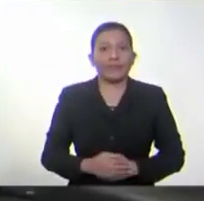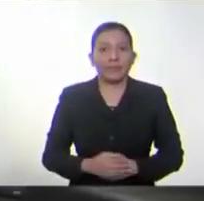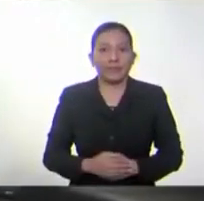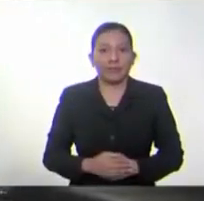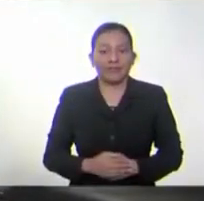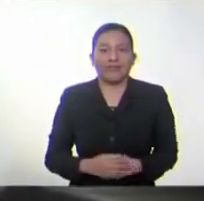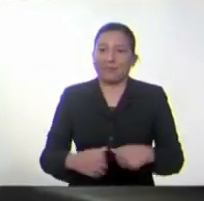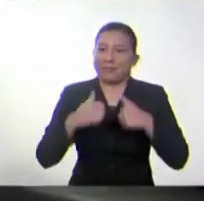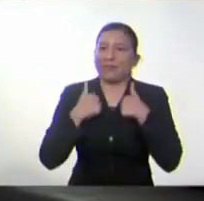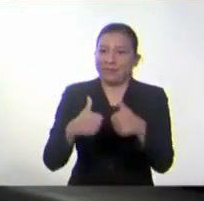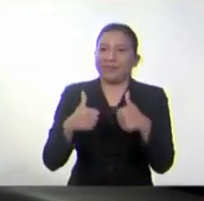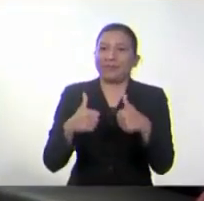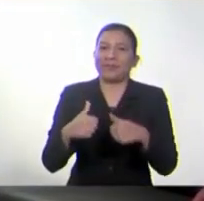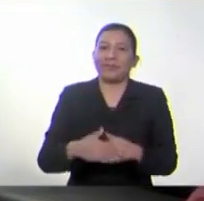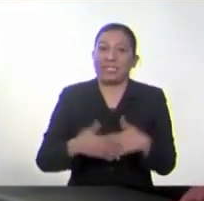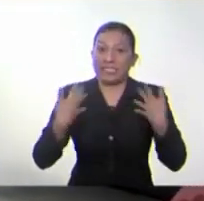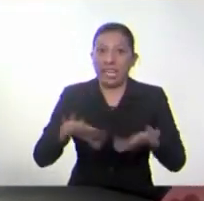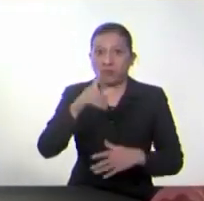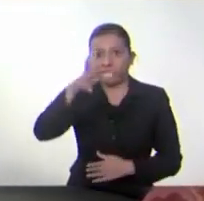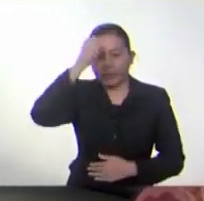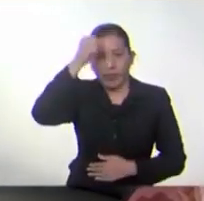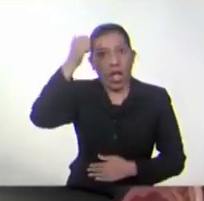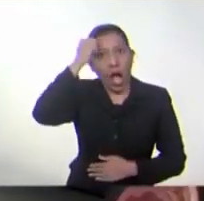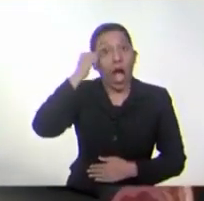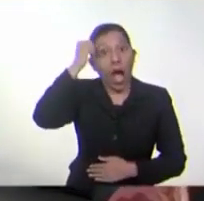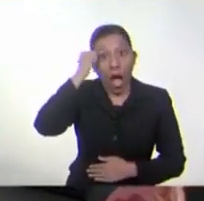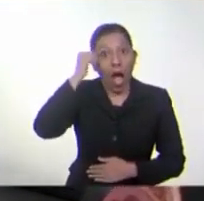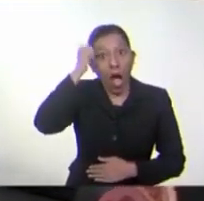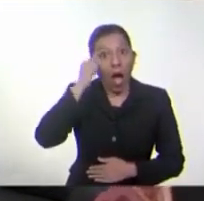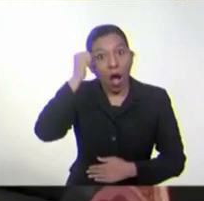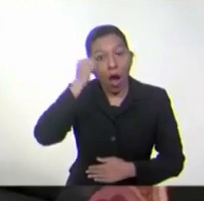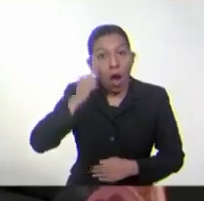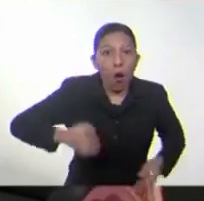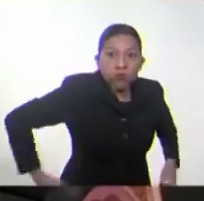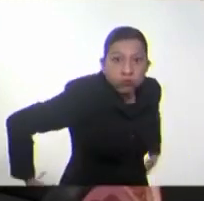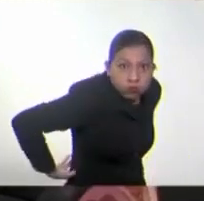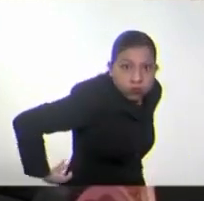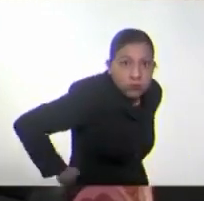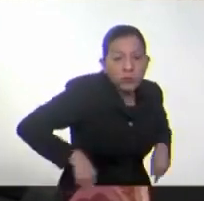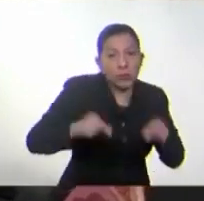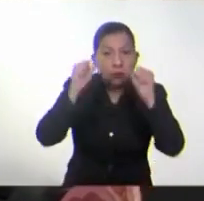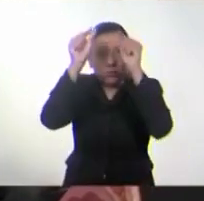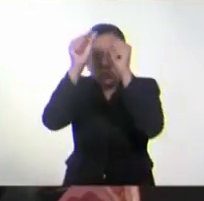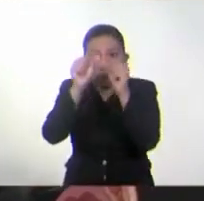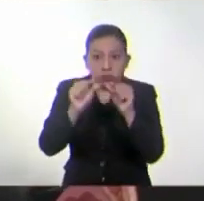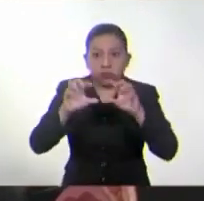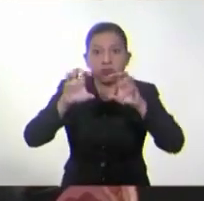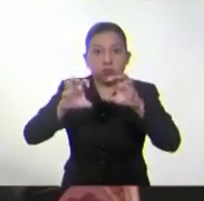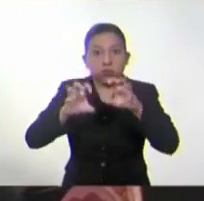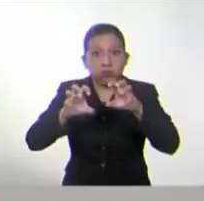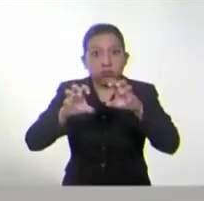Muy bien, ahora hemos aprendido sobre el sistema excretor, sobre su anatomía y sobre